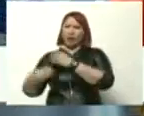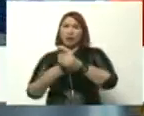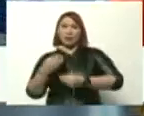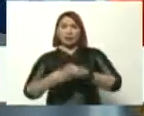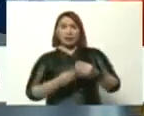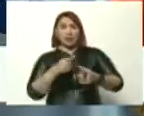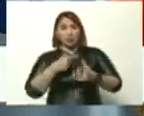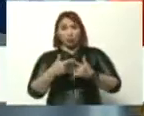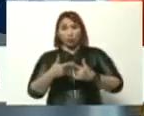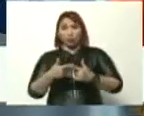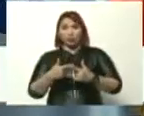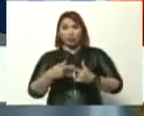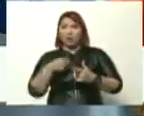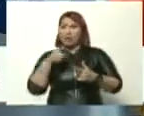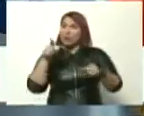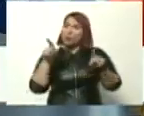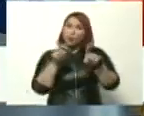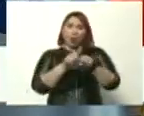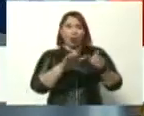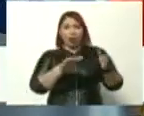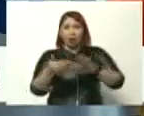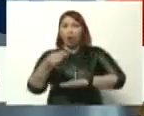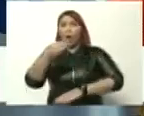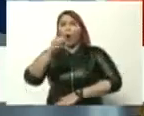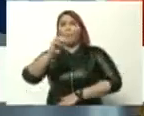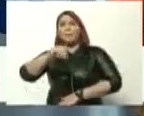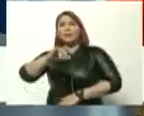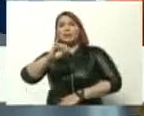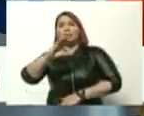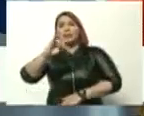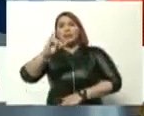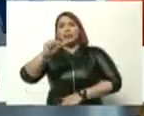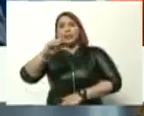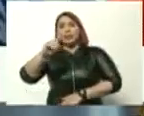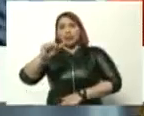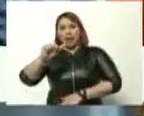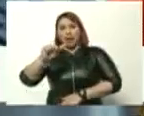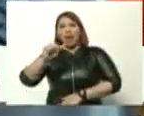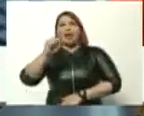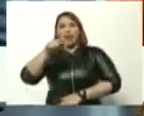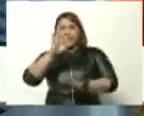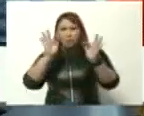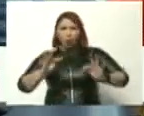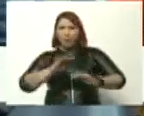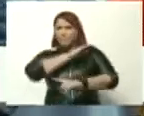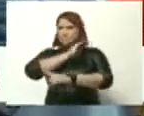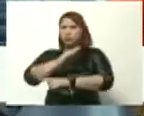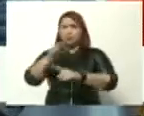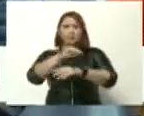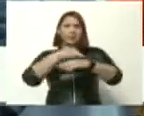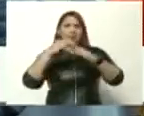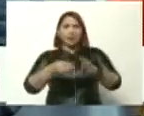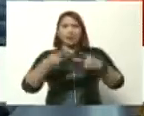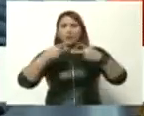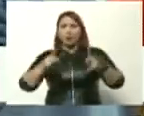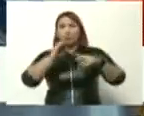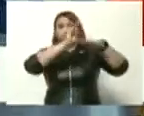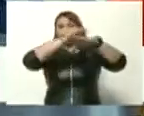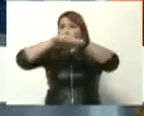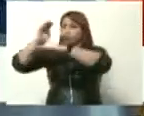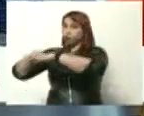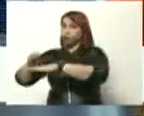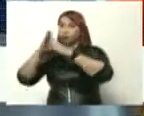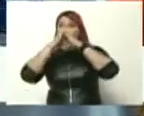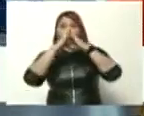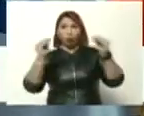son homicidas y de esa manera han sido imputados por el Ministerio Público y es una alerta que le hago a todos aquellos